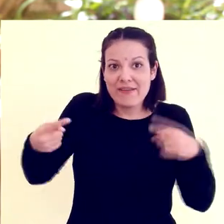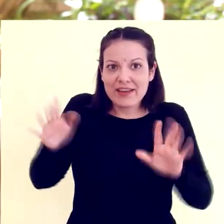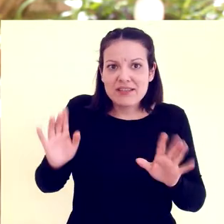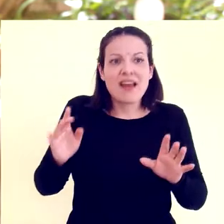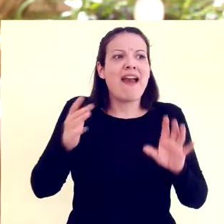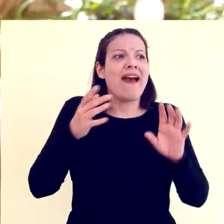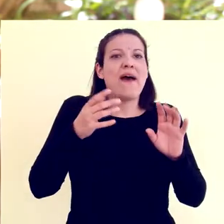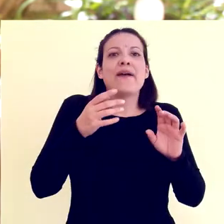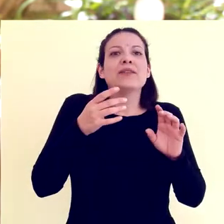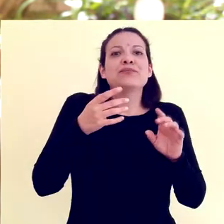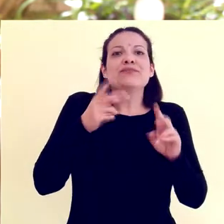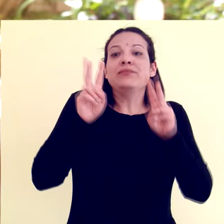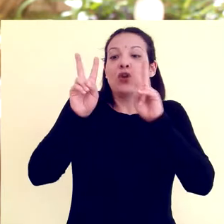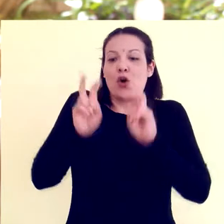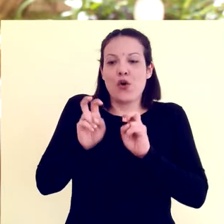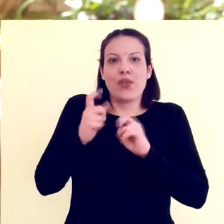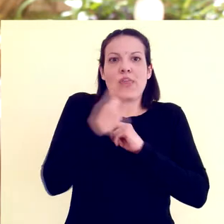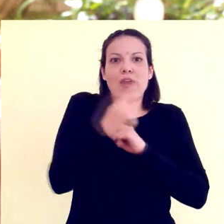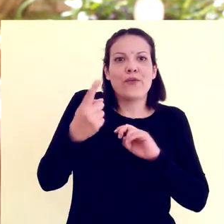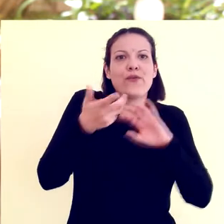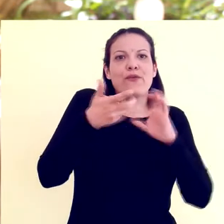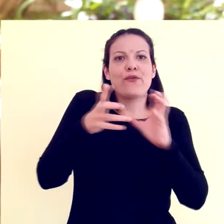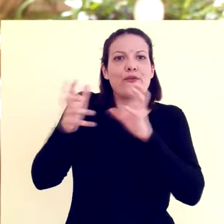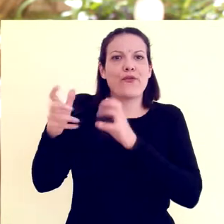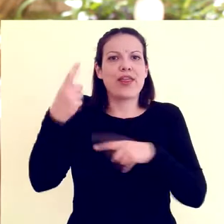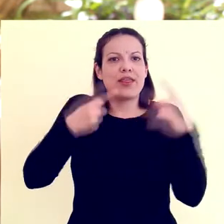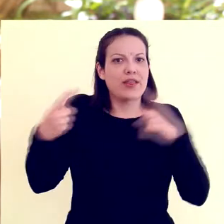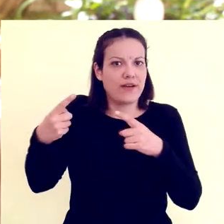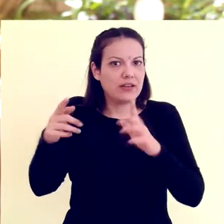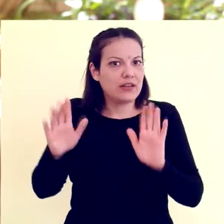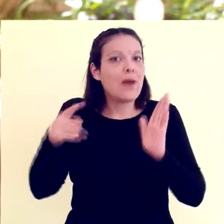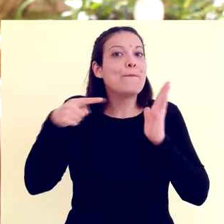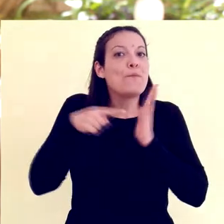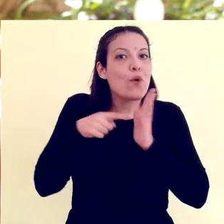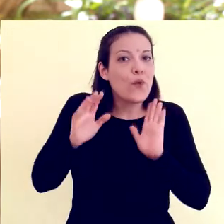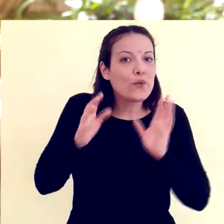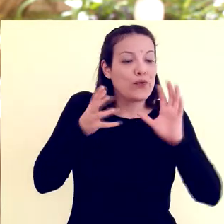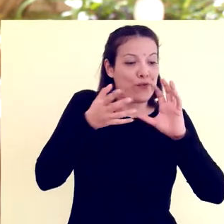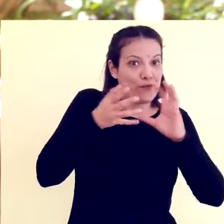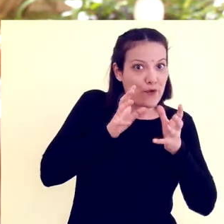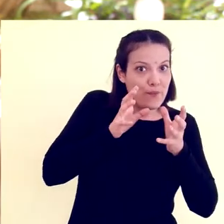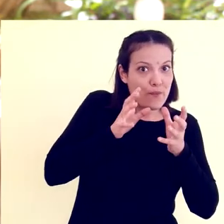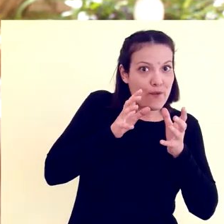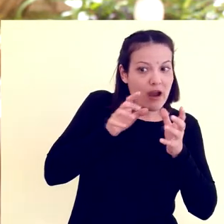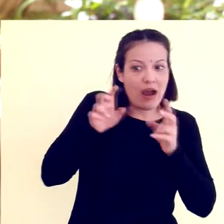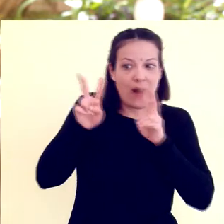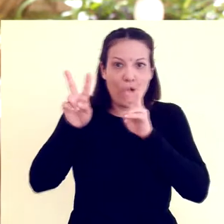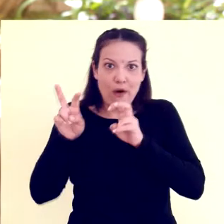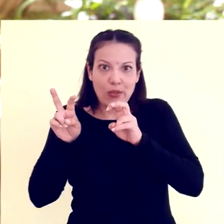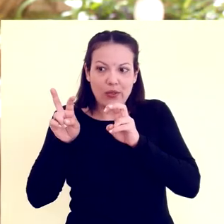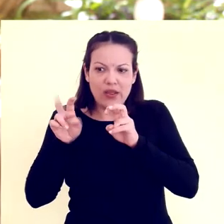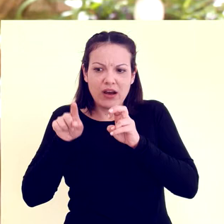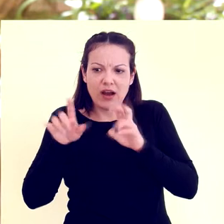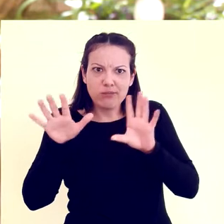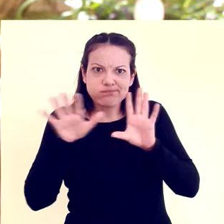toma distintas formas. El tema es si esa forma a veces, si entra en esa